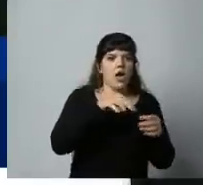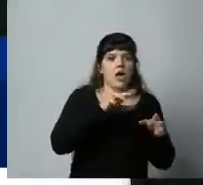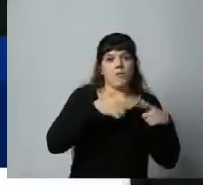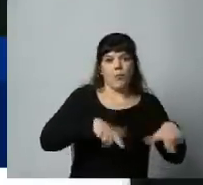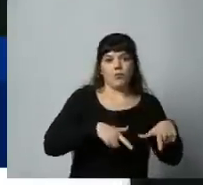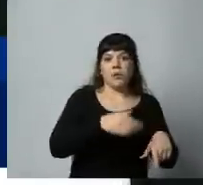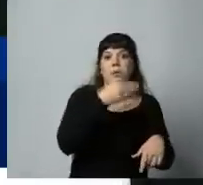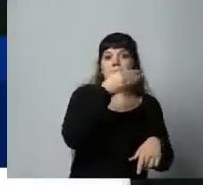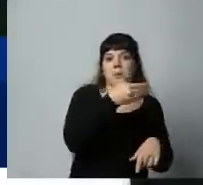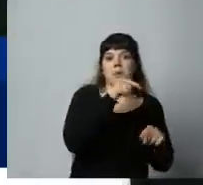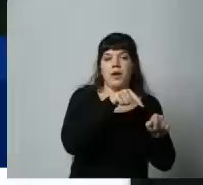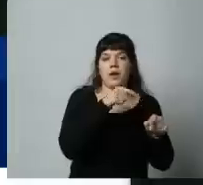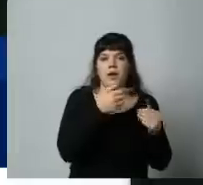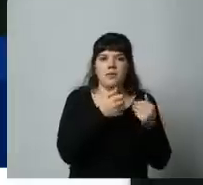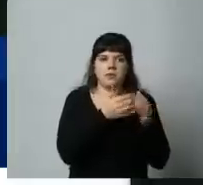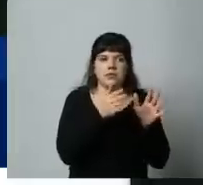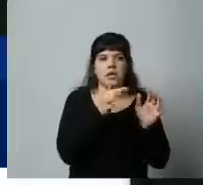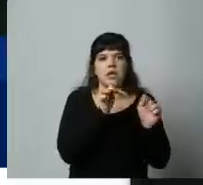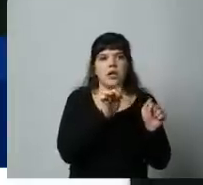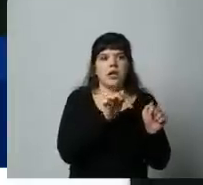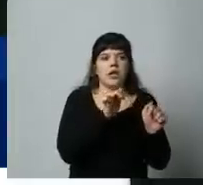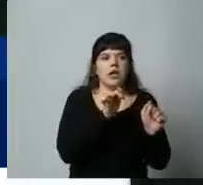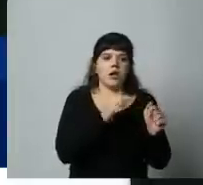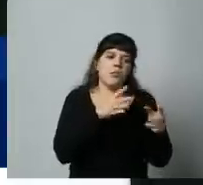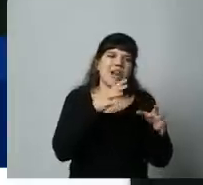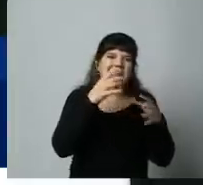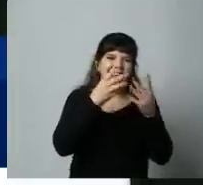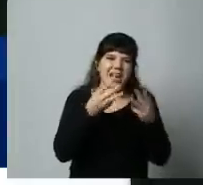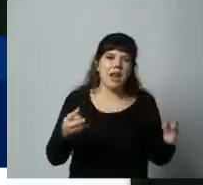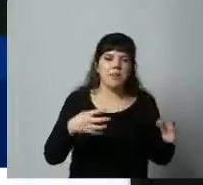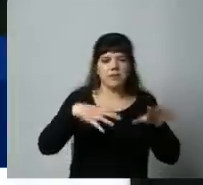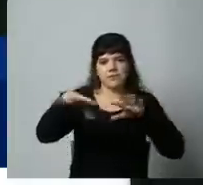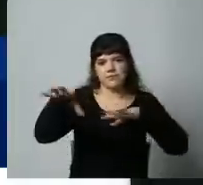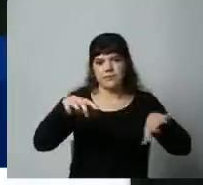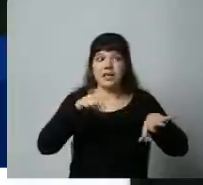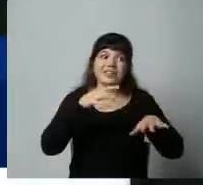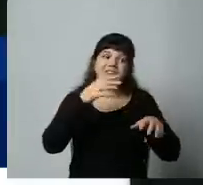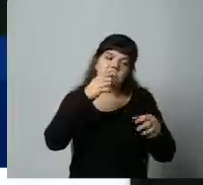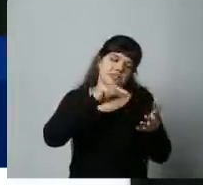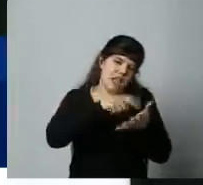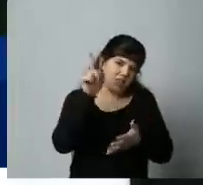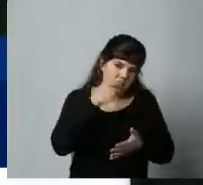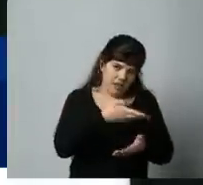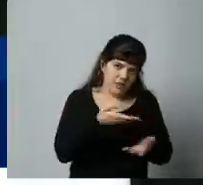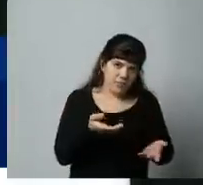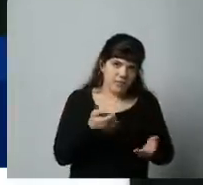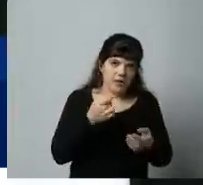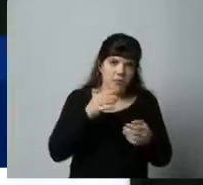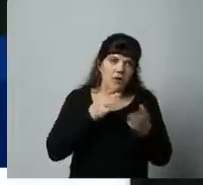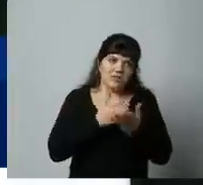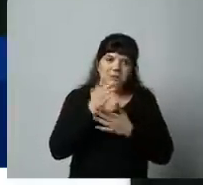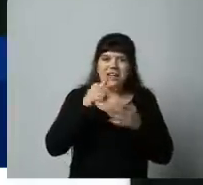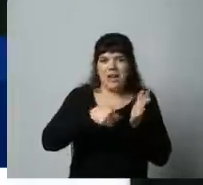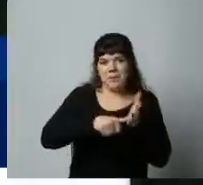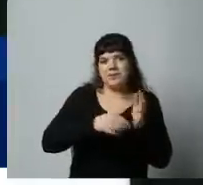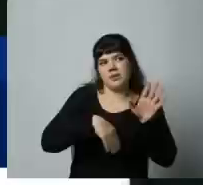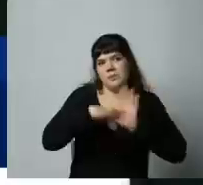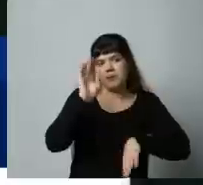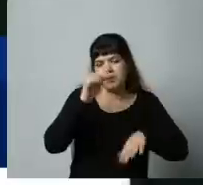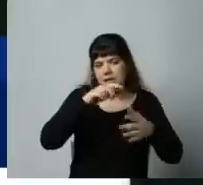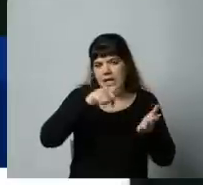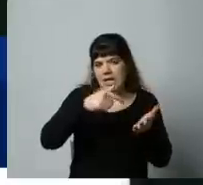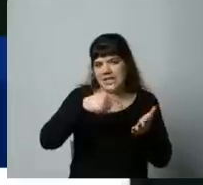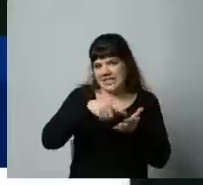porque Generalmente están ubicadas en el sí Exacto en las zonas más céntricas pero